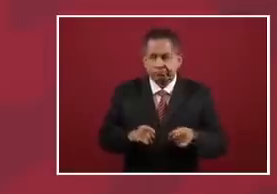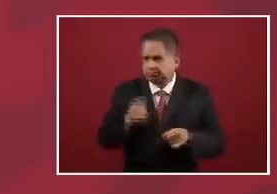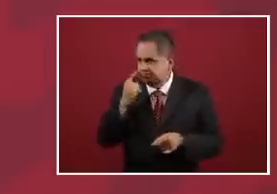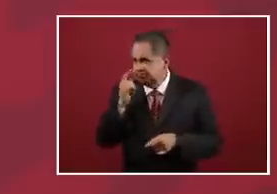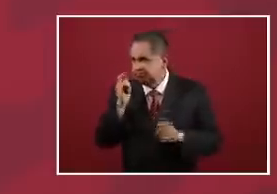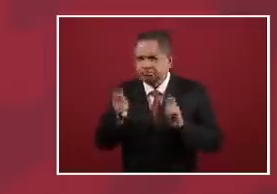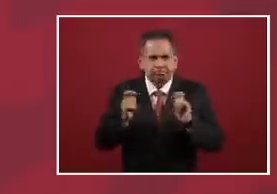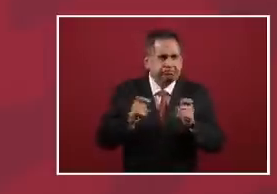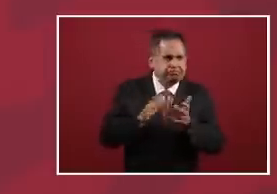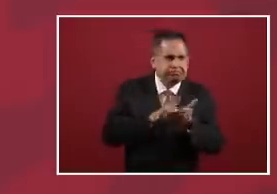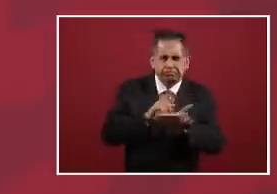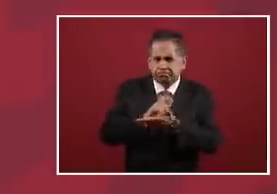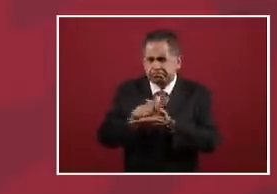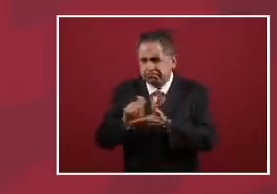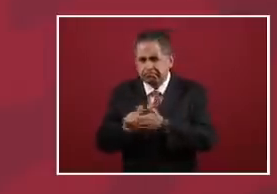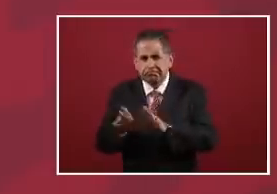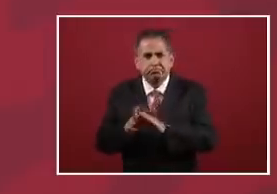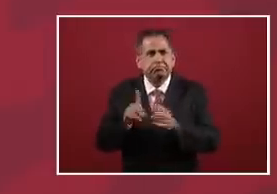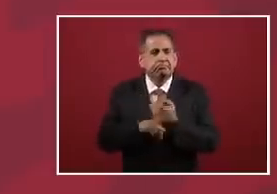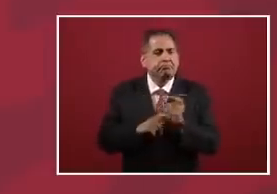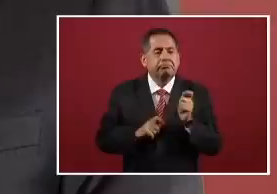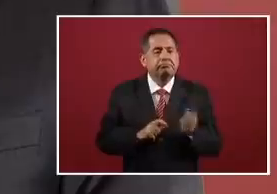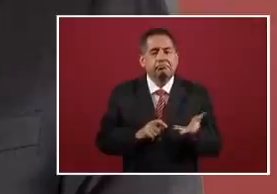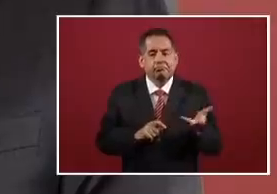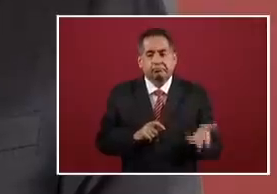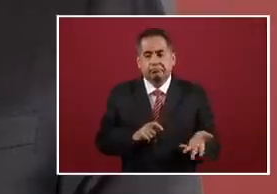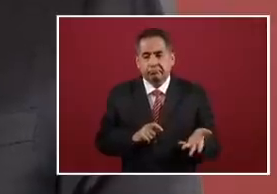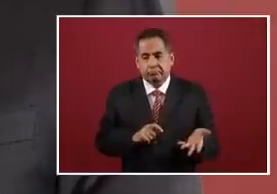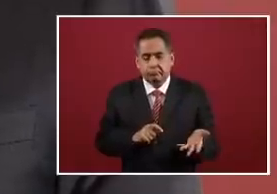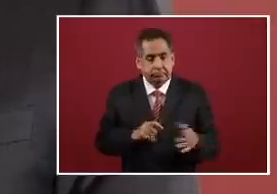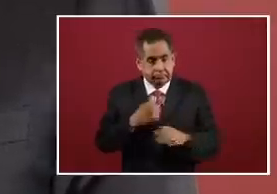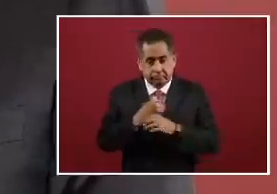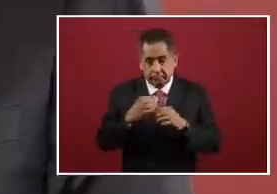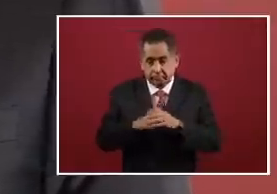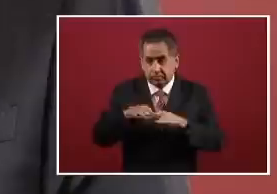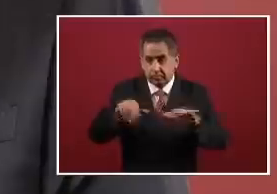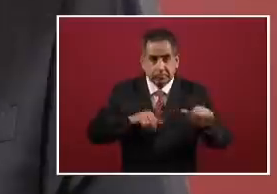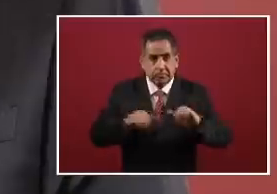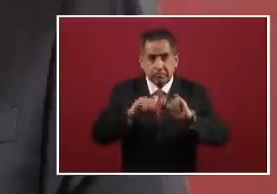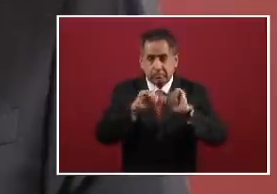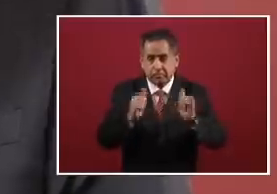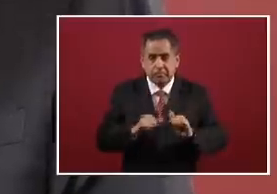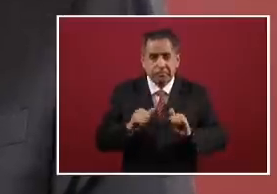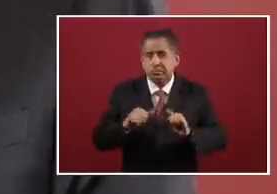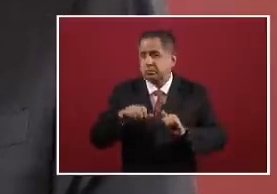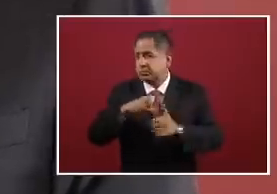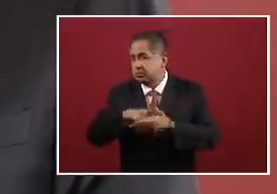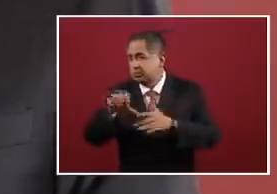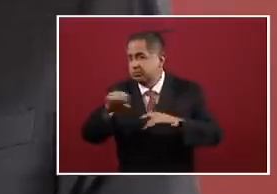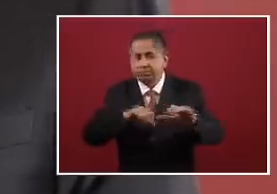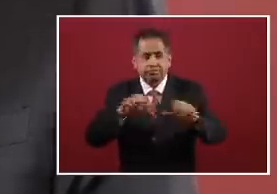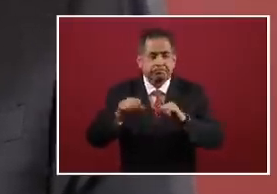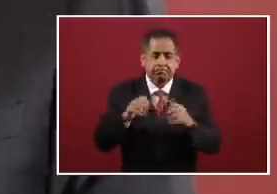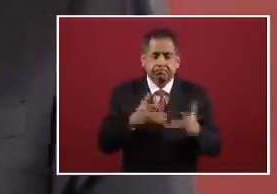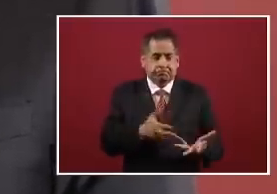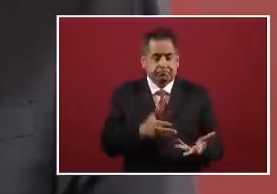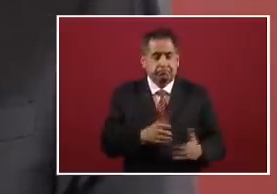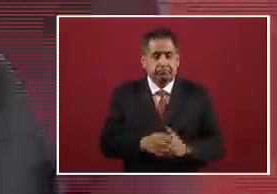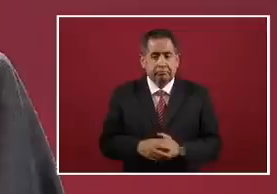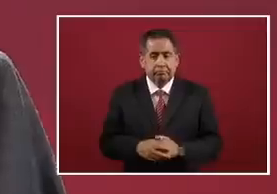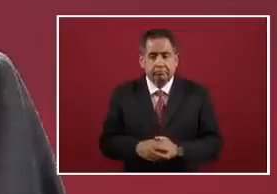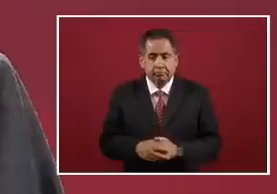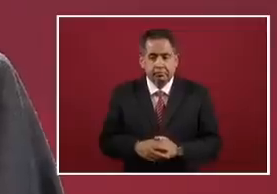recoger, a obtener piezas de arte popular. O sea, ya si